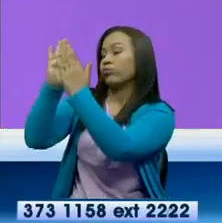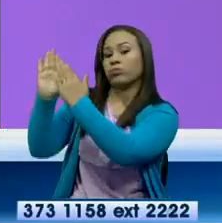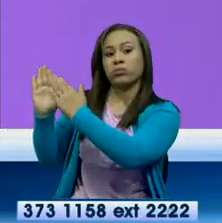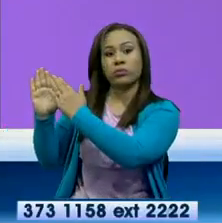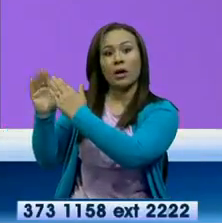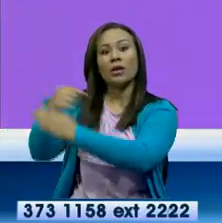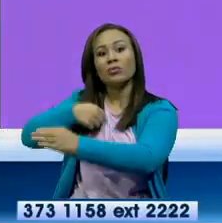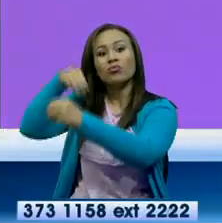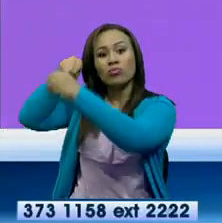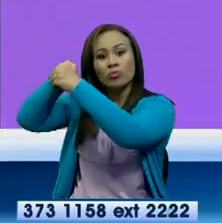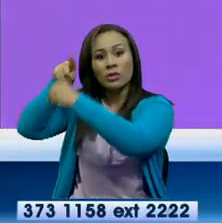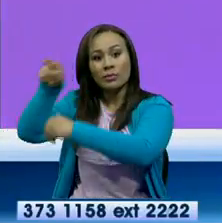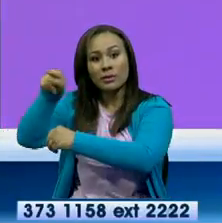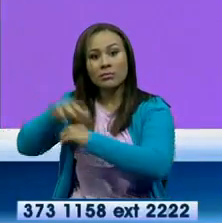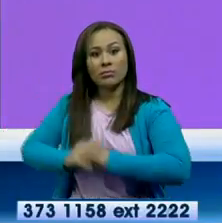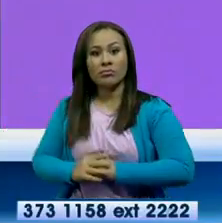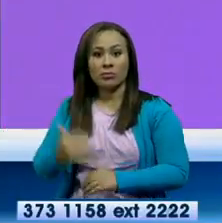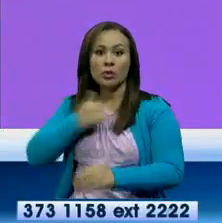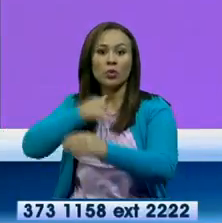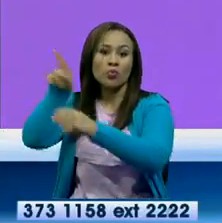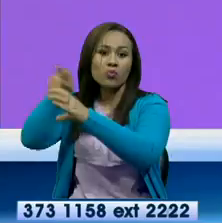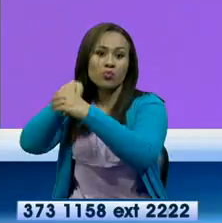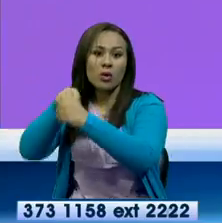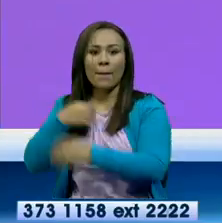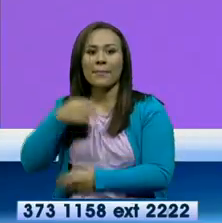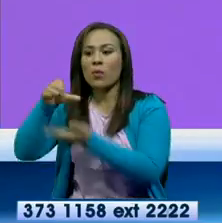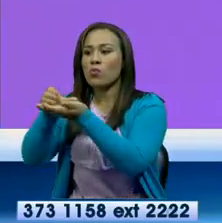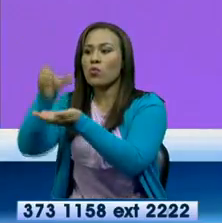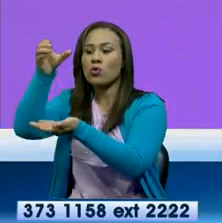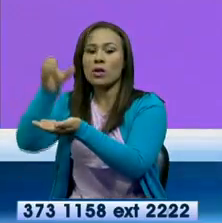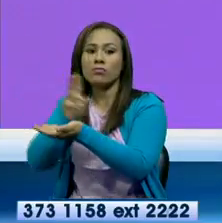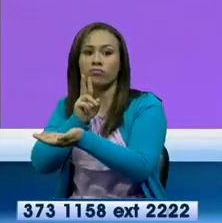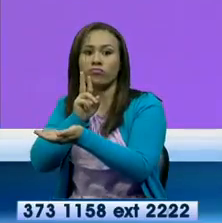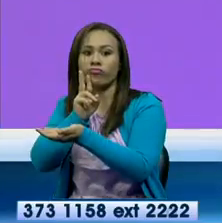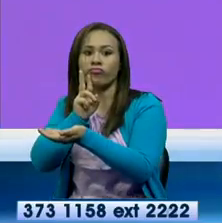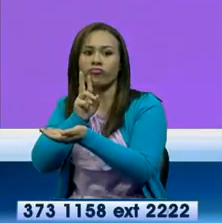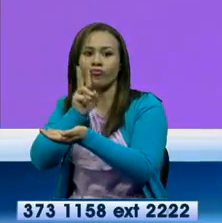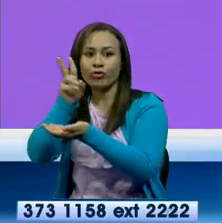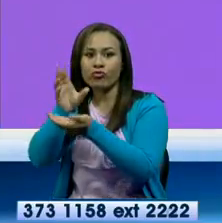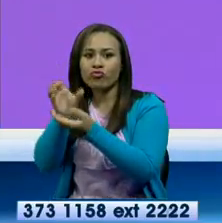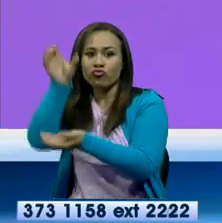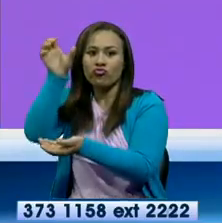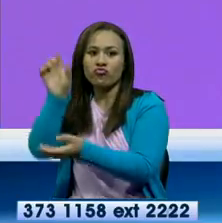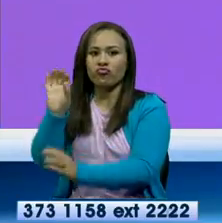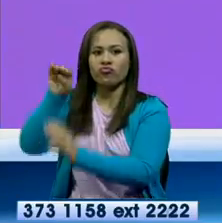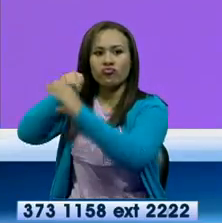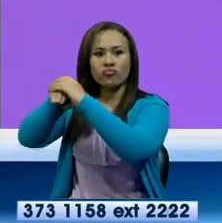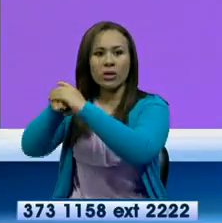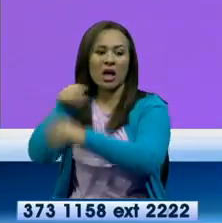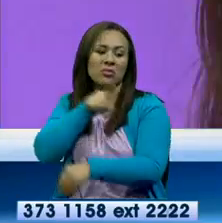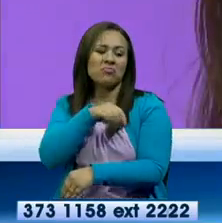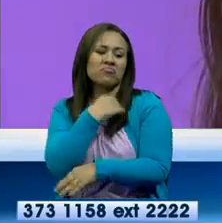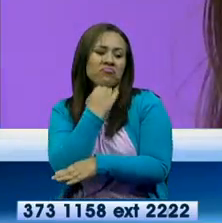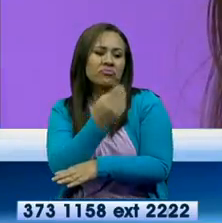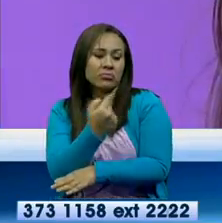ahí ahí yo guardaba mi botella de vodka ya ti no te importaba